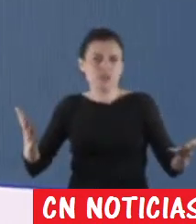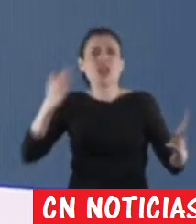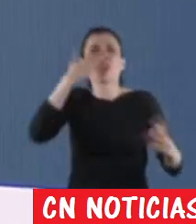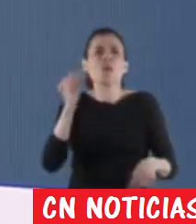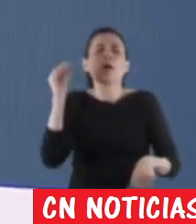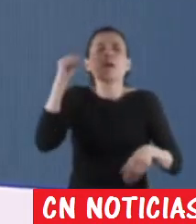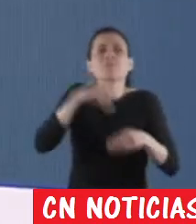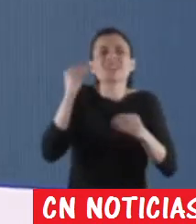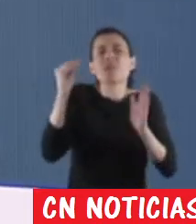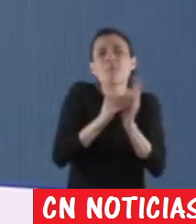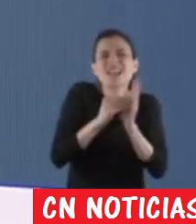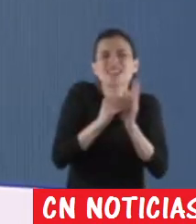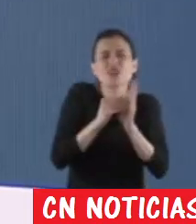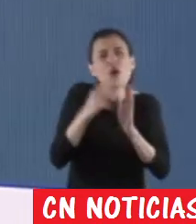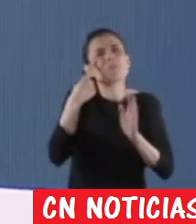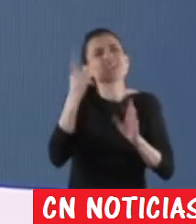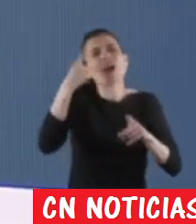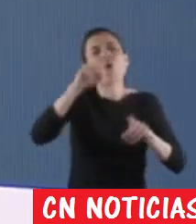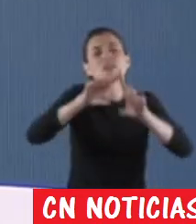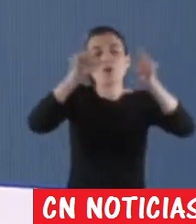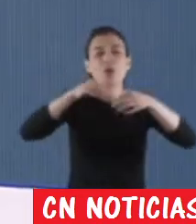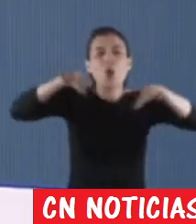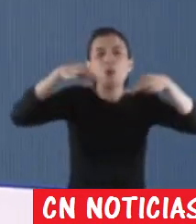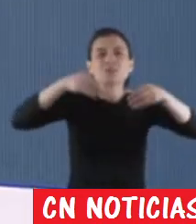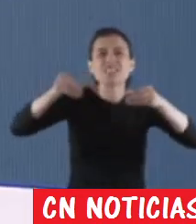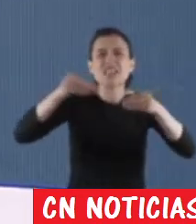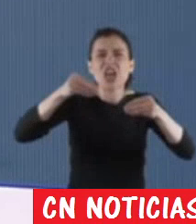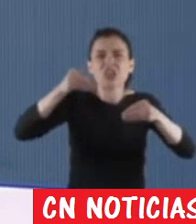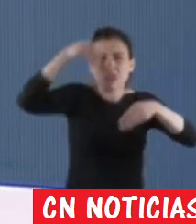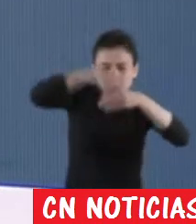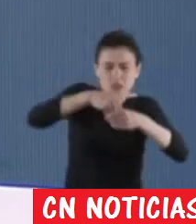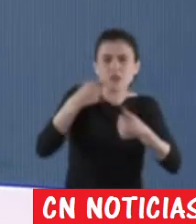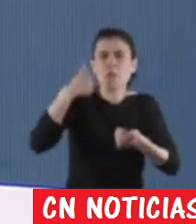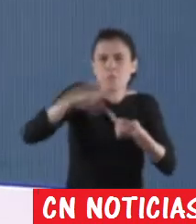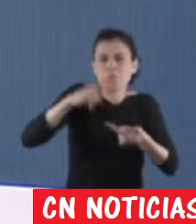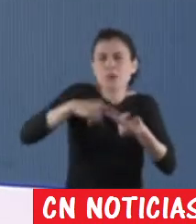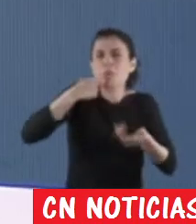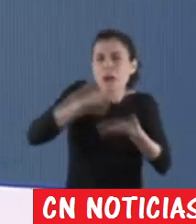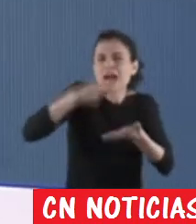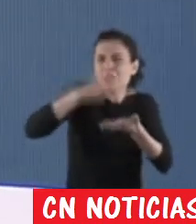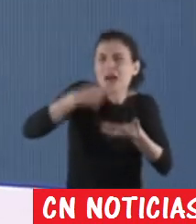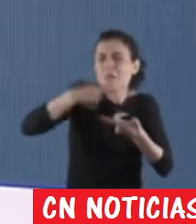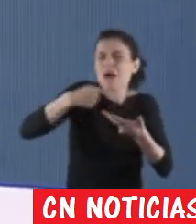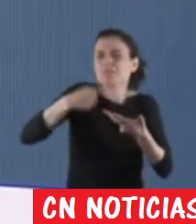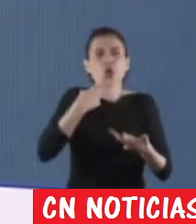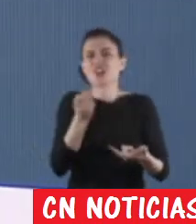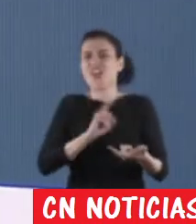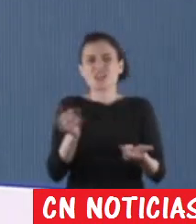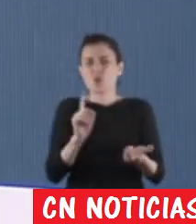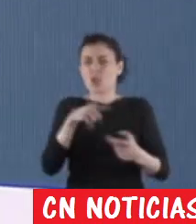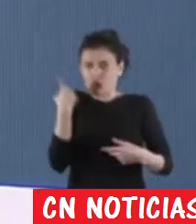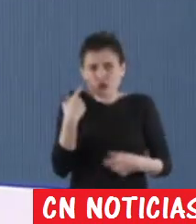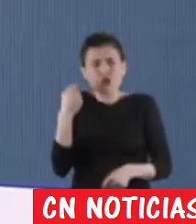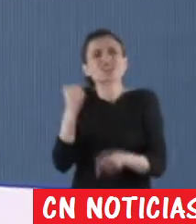precio muchísimo más alto del que debería tener. Estamos acompañando emprendimientos que tienen que ver con mataderos, con